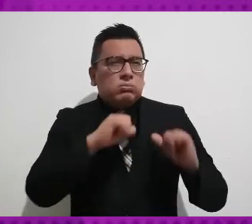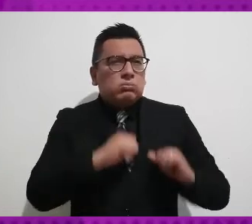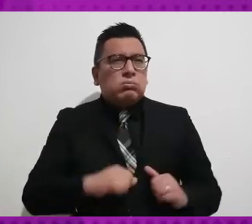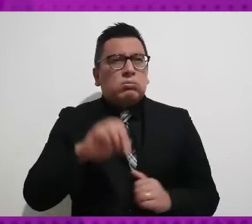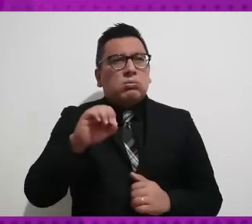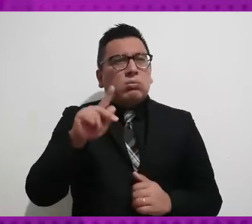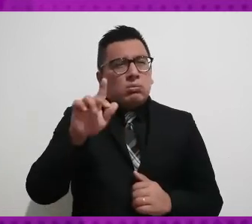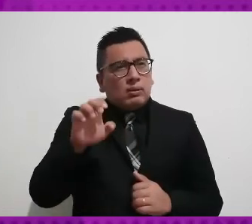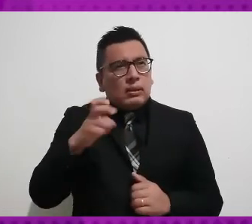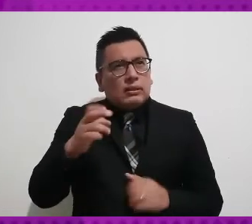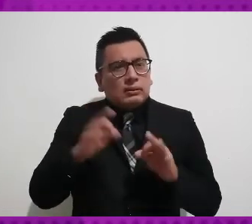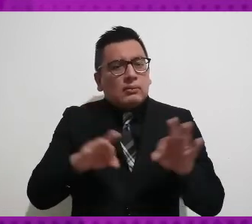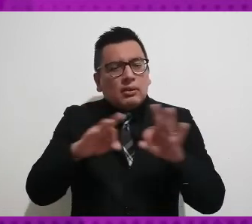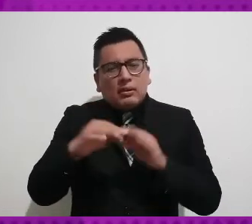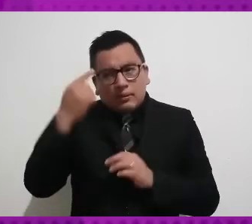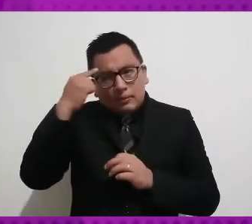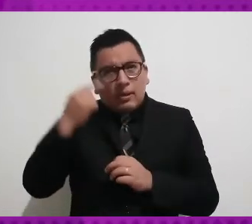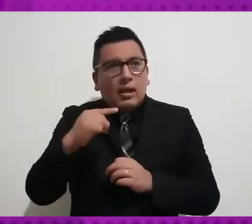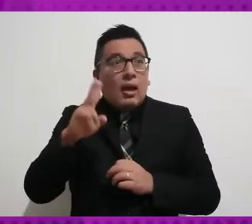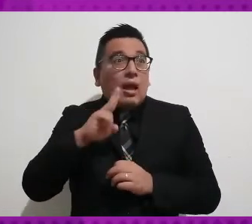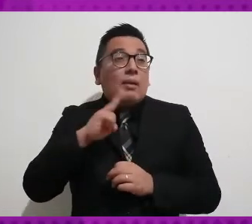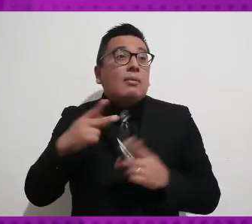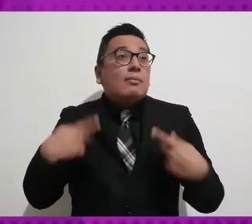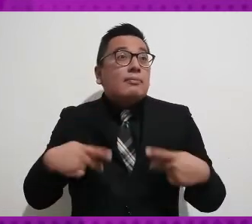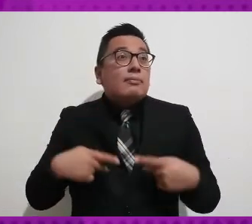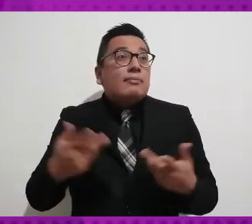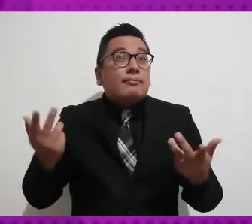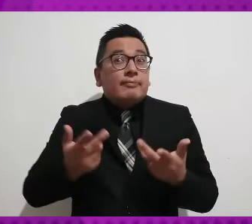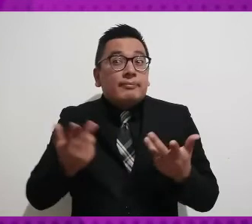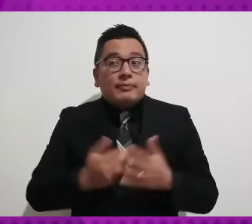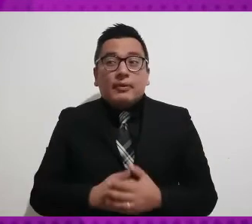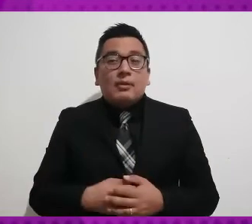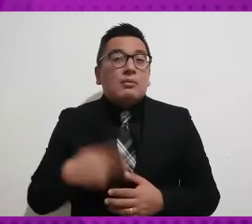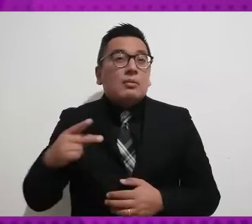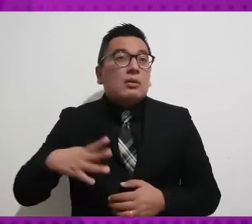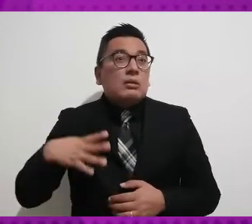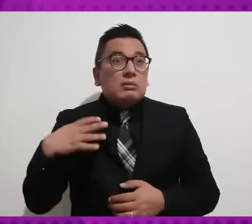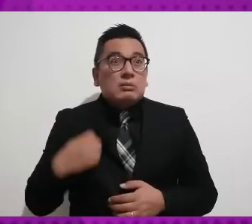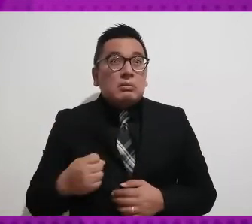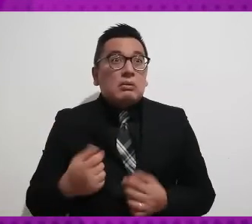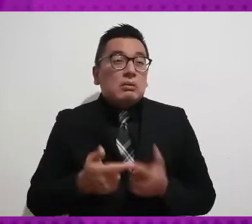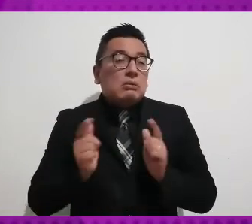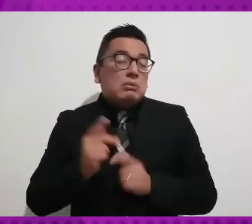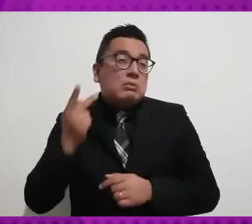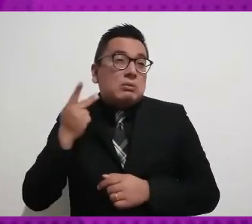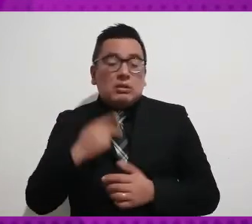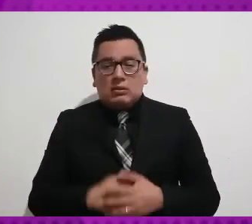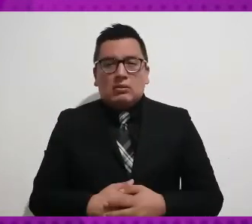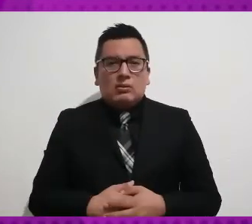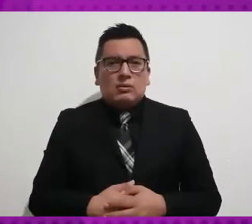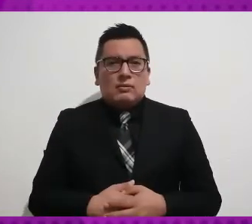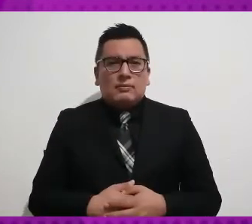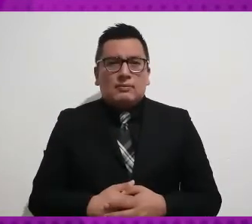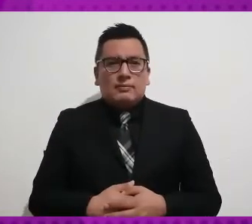se reflejaba mucho en el comportamiento ciudadano, en el comportamiento de las fuerzas políticas, que no siempre, te